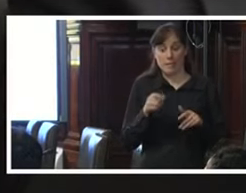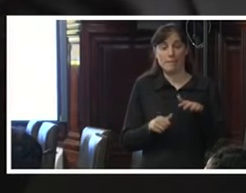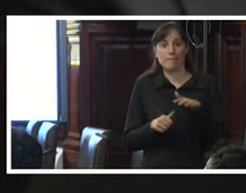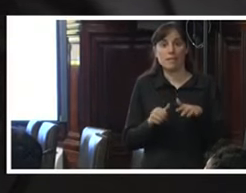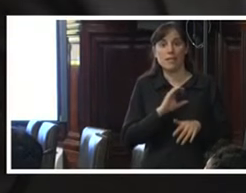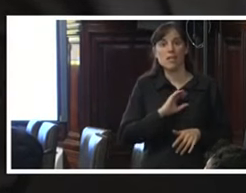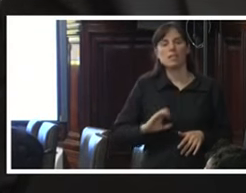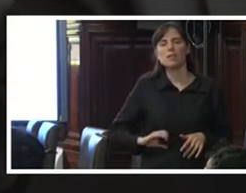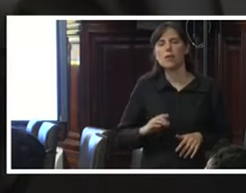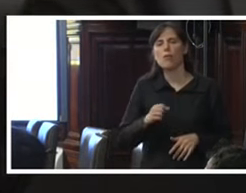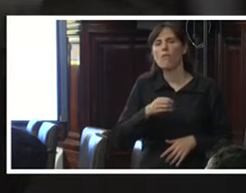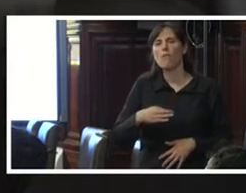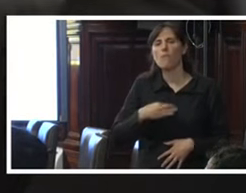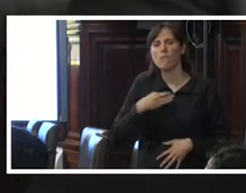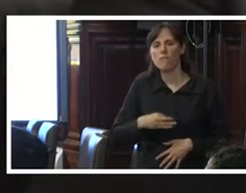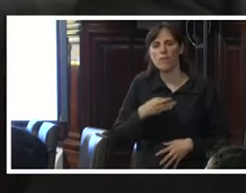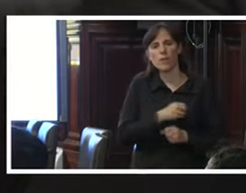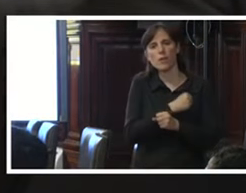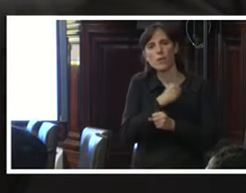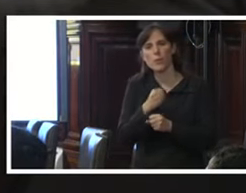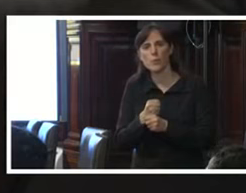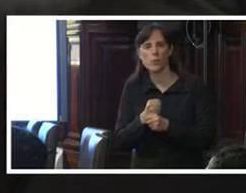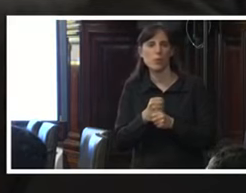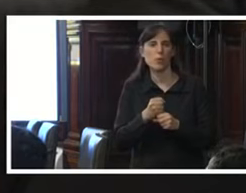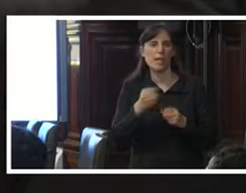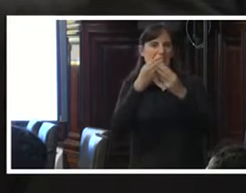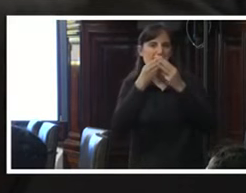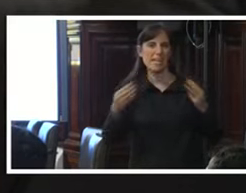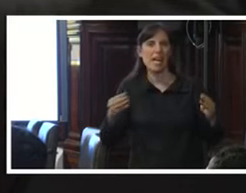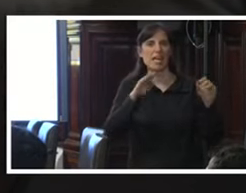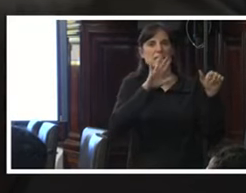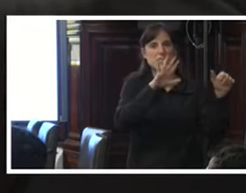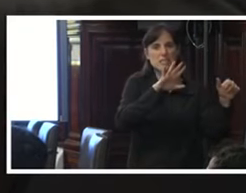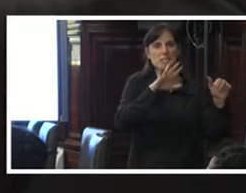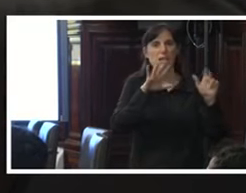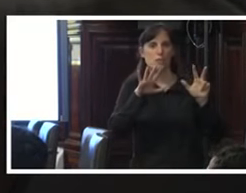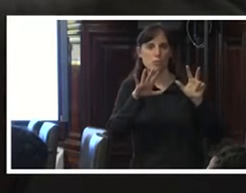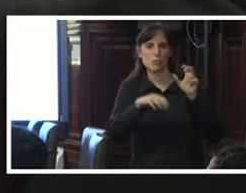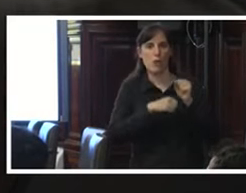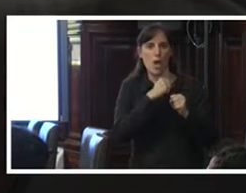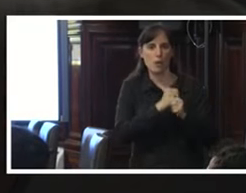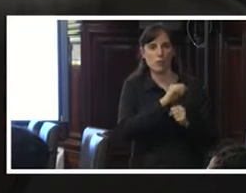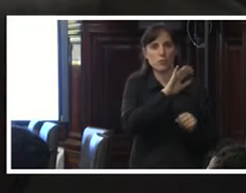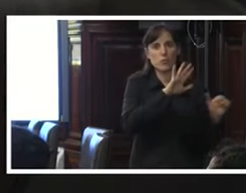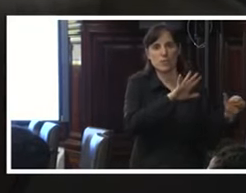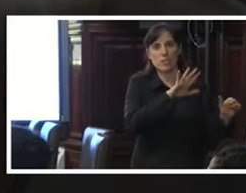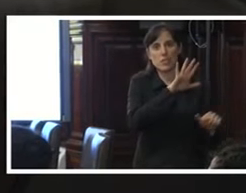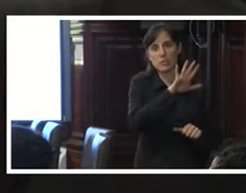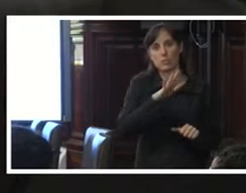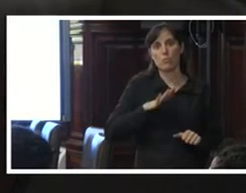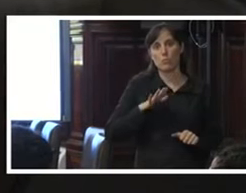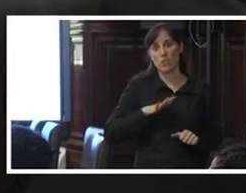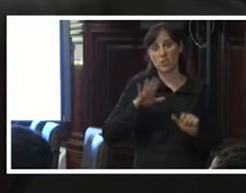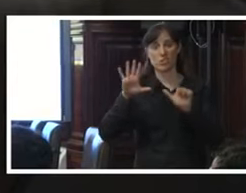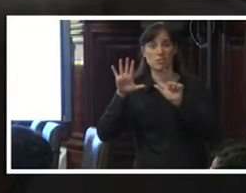esperanza de vida al nacer tiene una media de 68 años y 65 para hombre y 70 de mujeres considerando la ley general